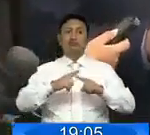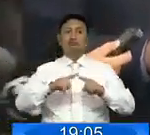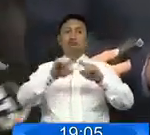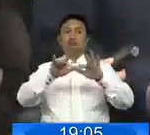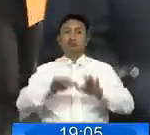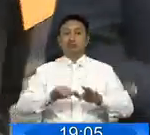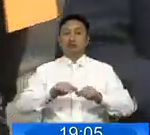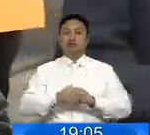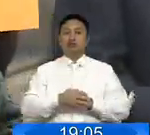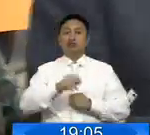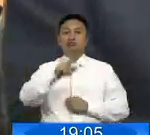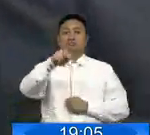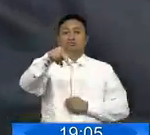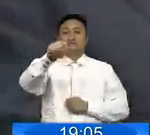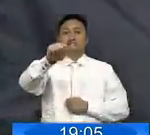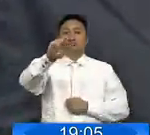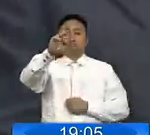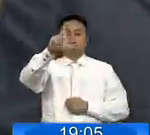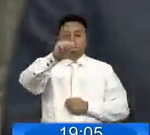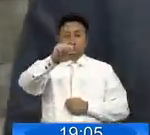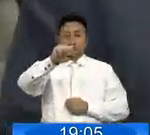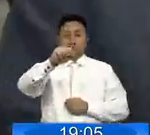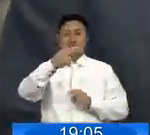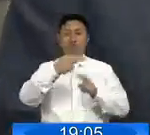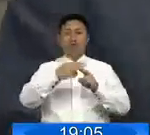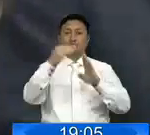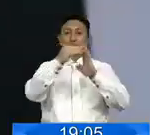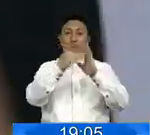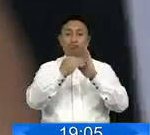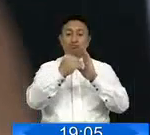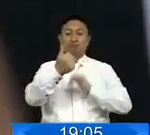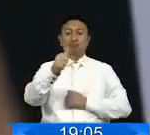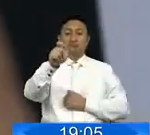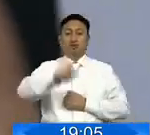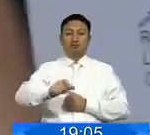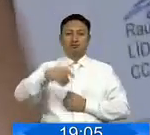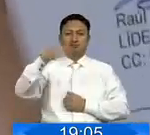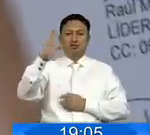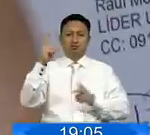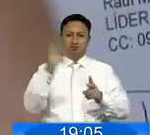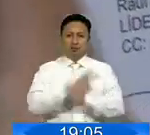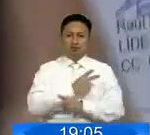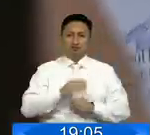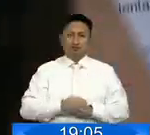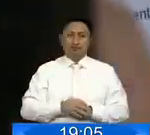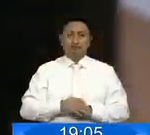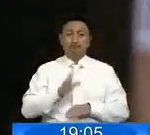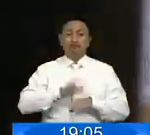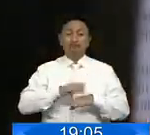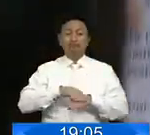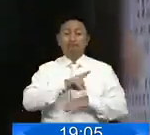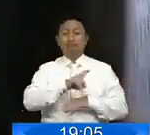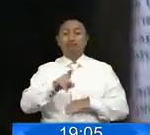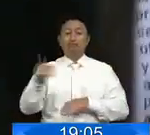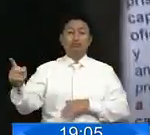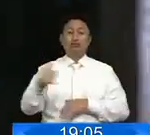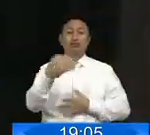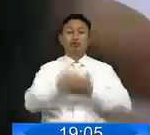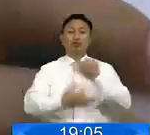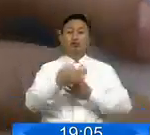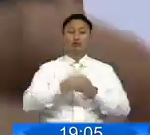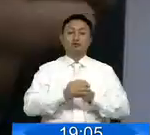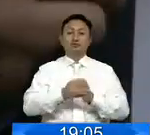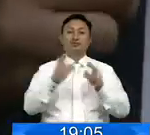de Inteligencia Pablo Romero en la lista de los 10 más buscados. Esto en el marco del llamamiento a juicio en el